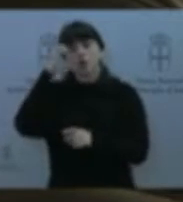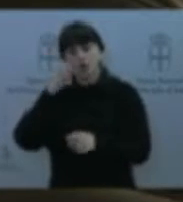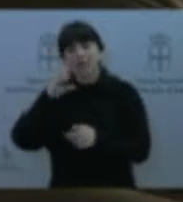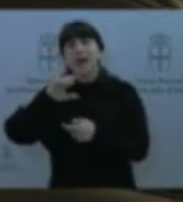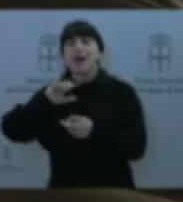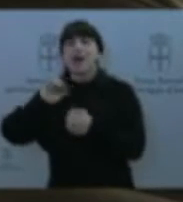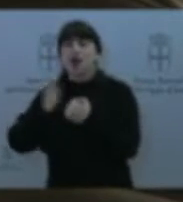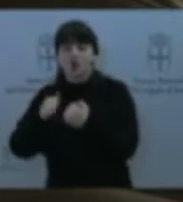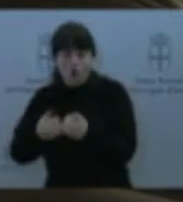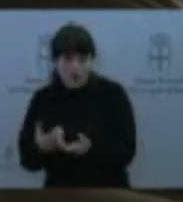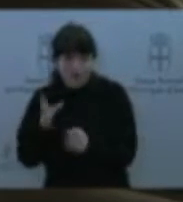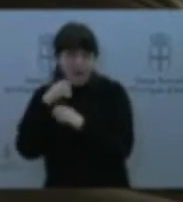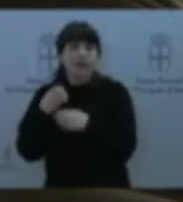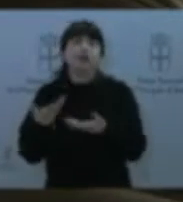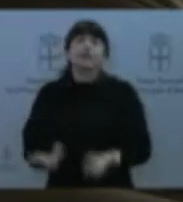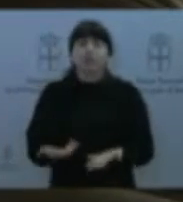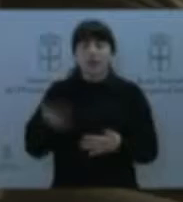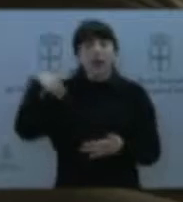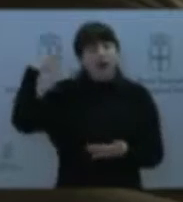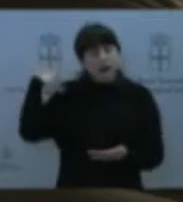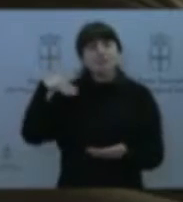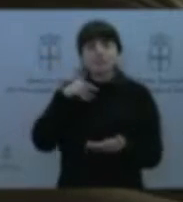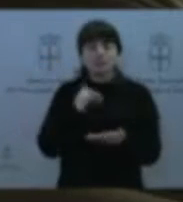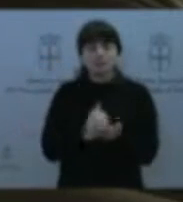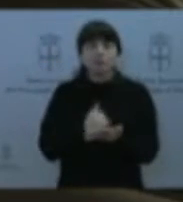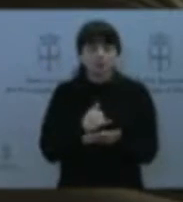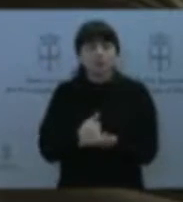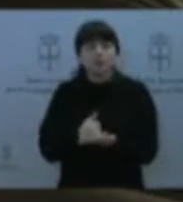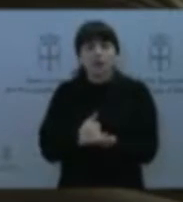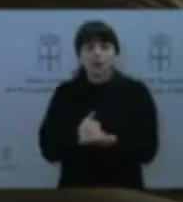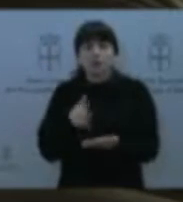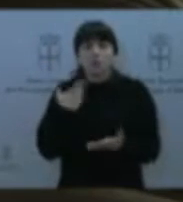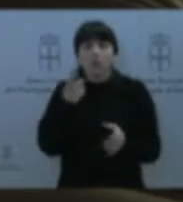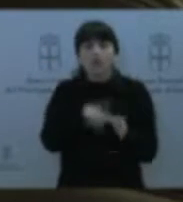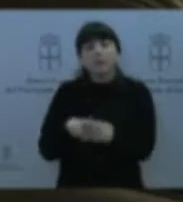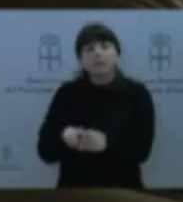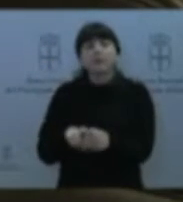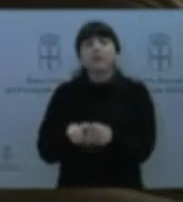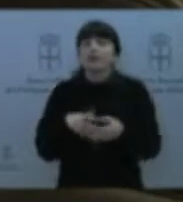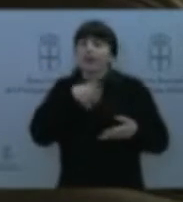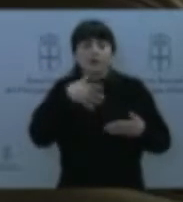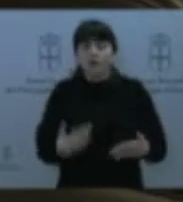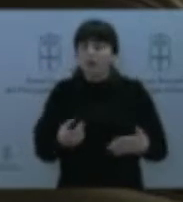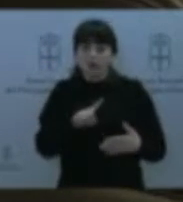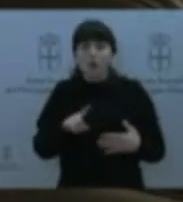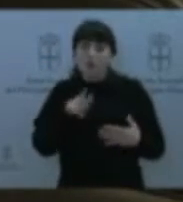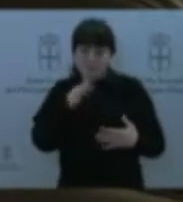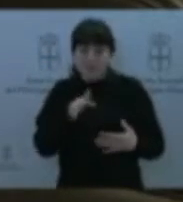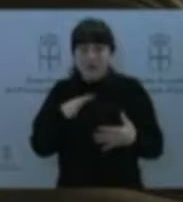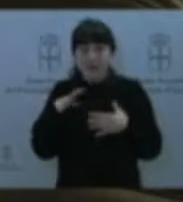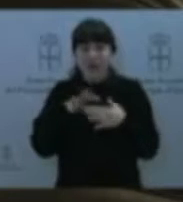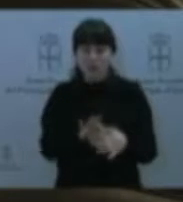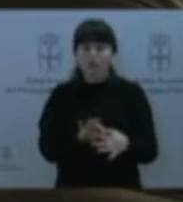pruebas para cubrir también plazas indefinidas se habían tenido en cuenta y que además tienen que ver con las funciones propias de las que se podían realizar desde los